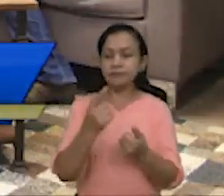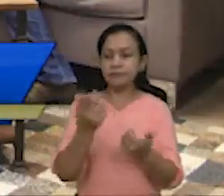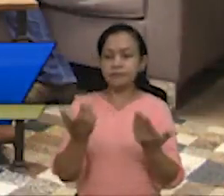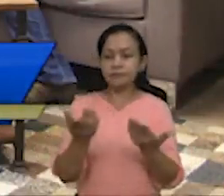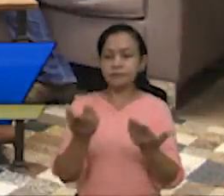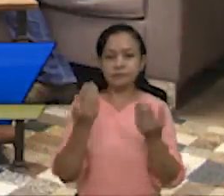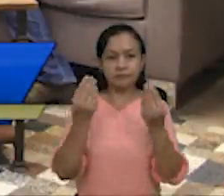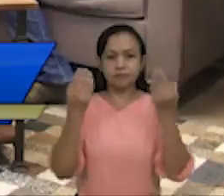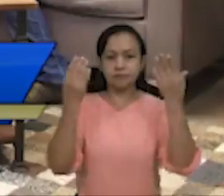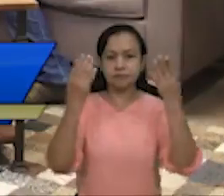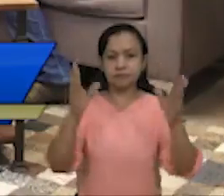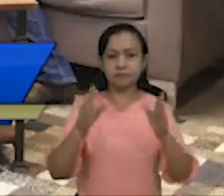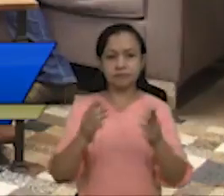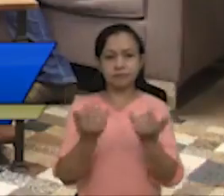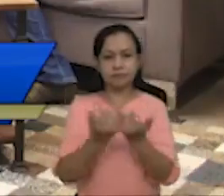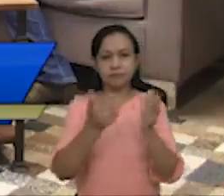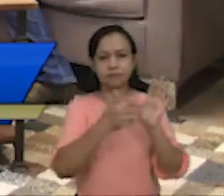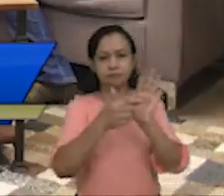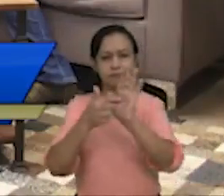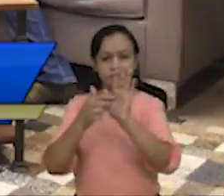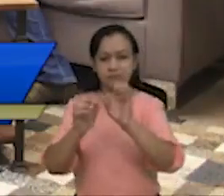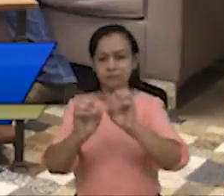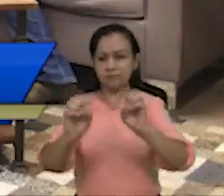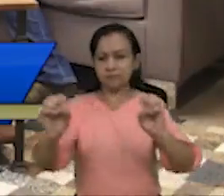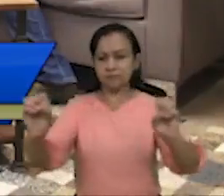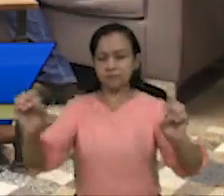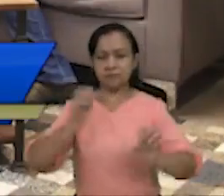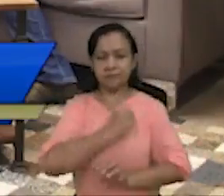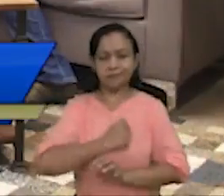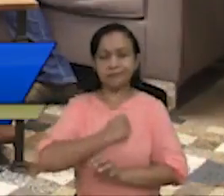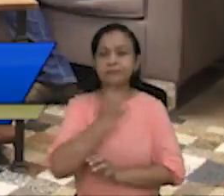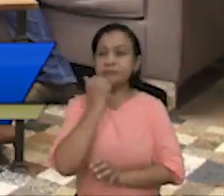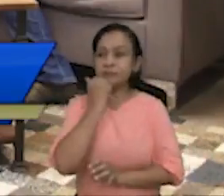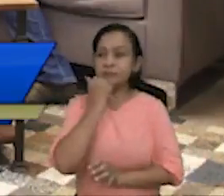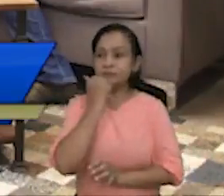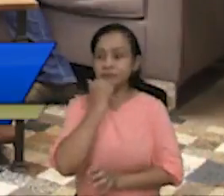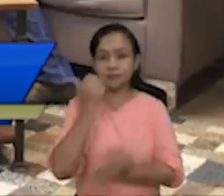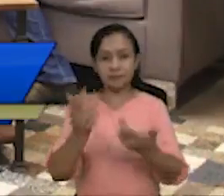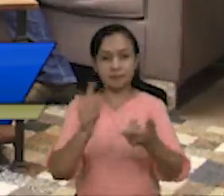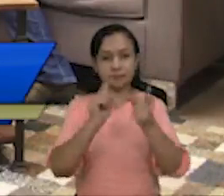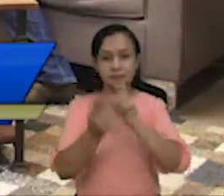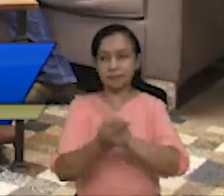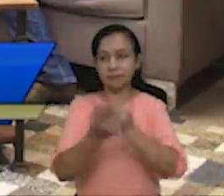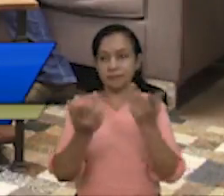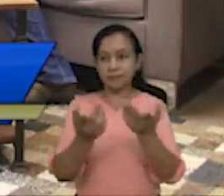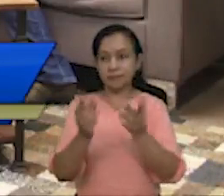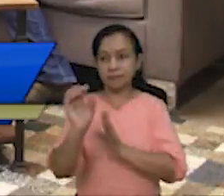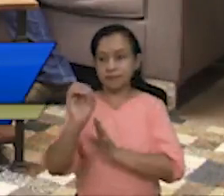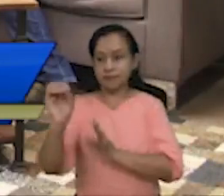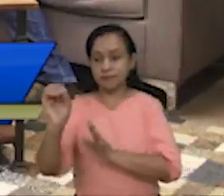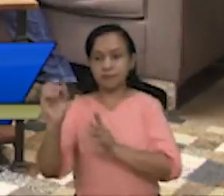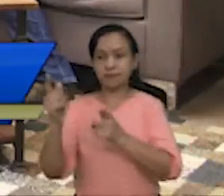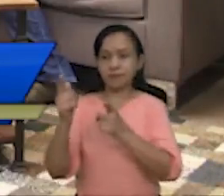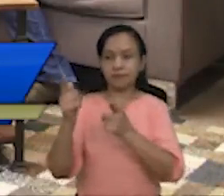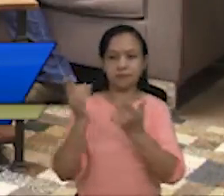convocatoria masiva y después muestran imágenes donde está vacío. Dicen, no, me equivoqué. Tírate al suelo. Viceversa. No, tírate al suelo y se lo están disparando